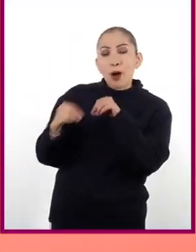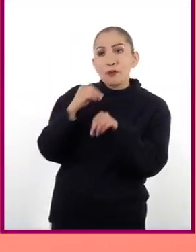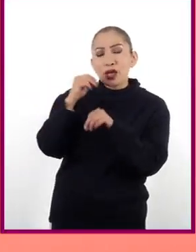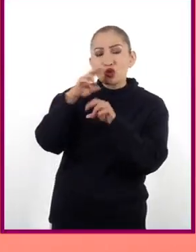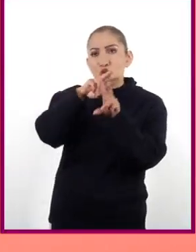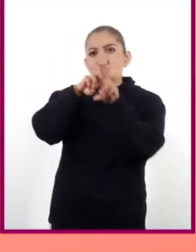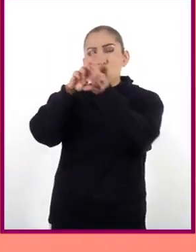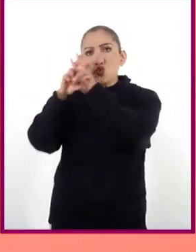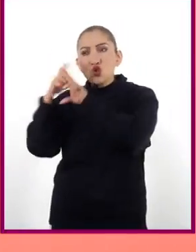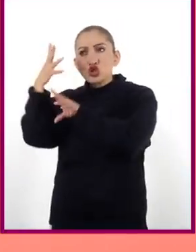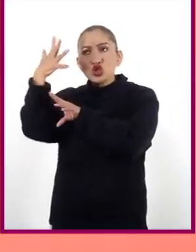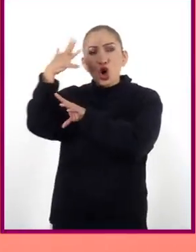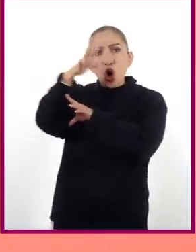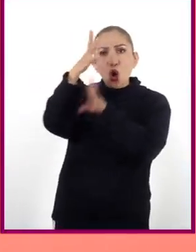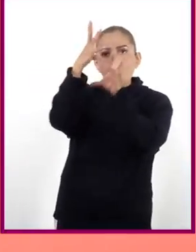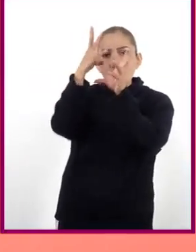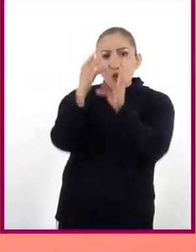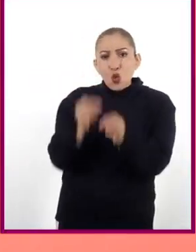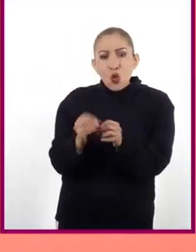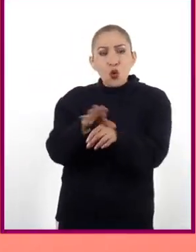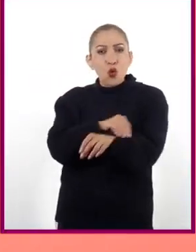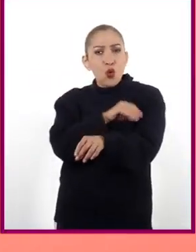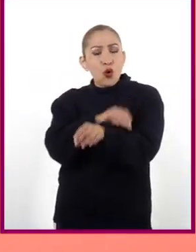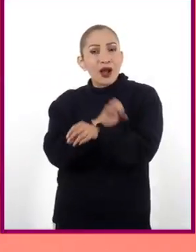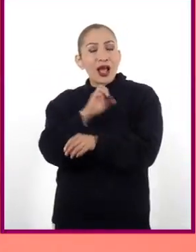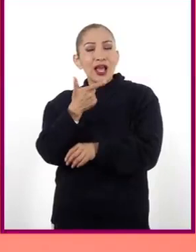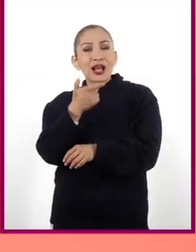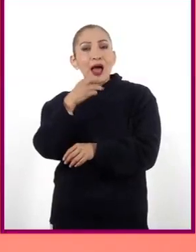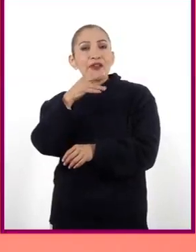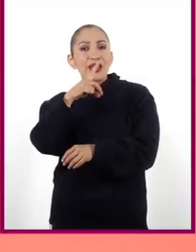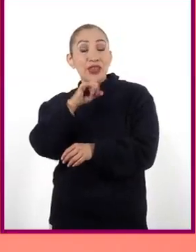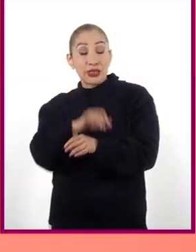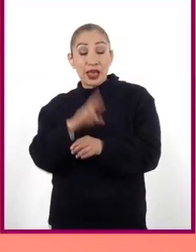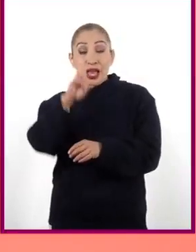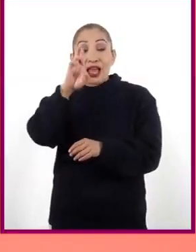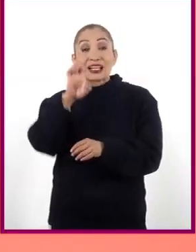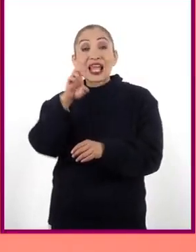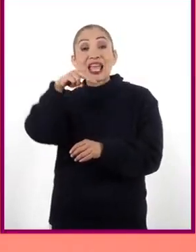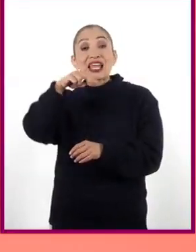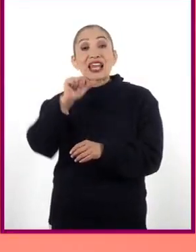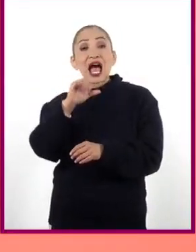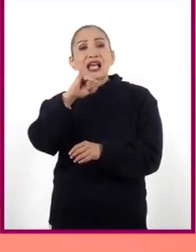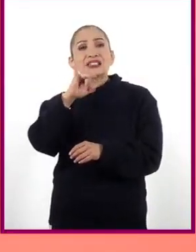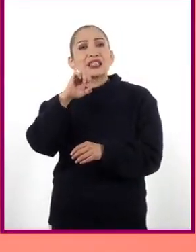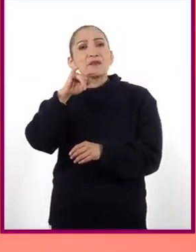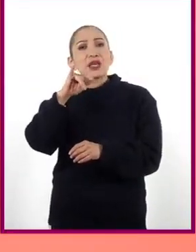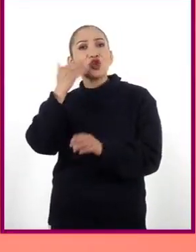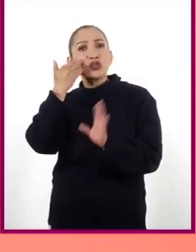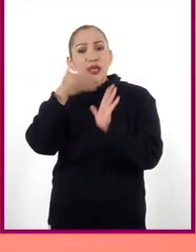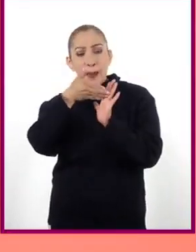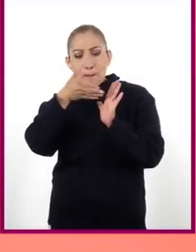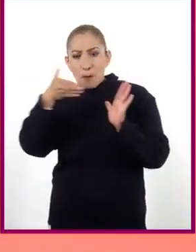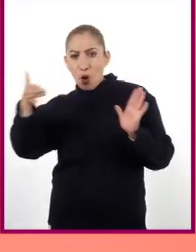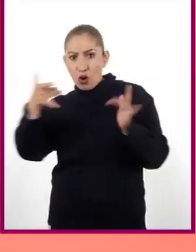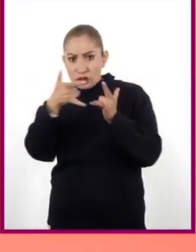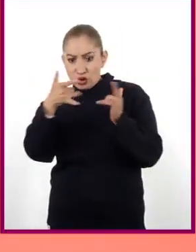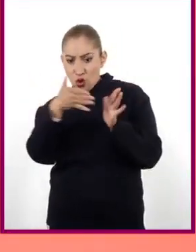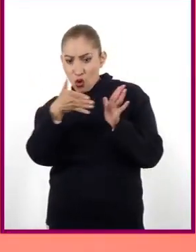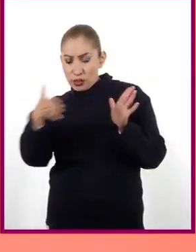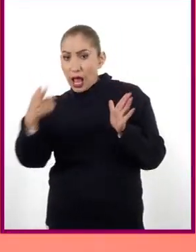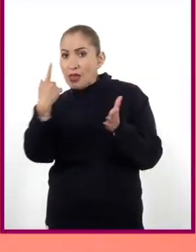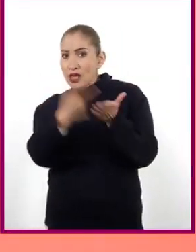los astros o la fuerza de gravedad, entre otras. El Renacimiento fue una época que tuvo que ver con